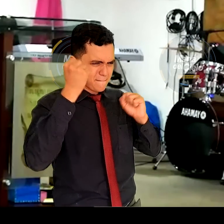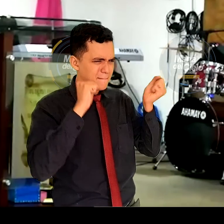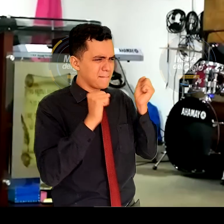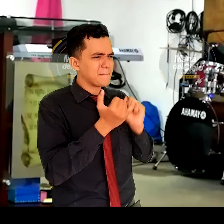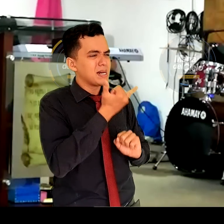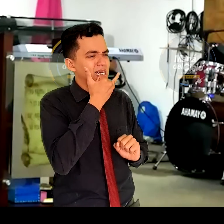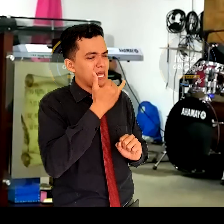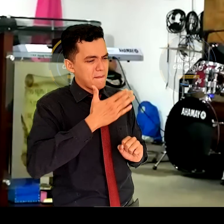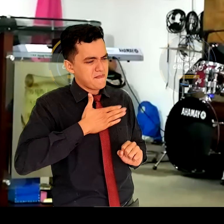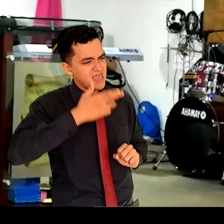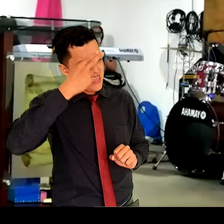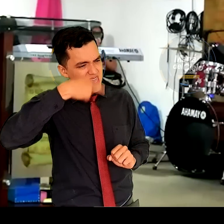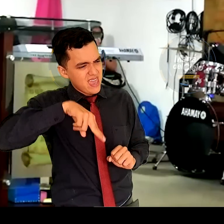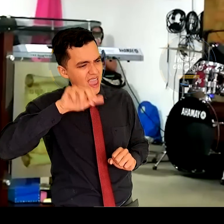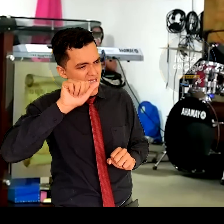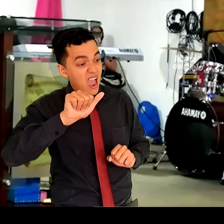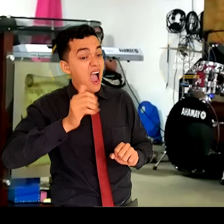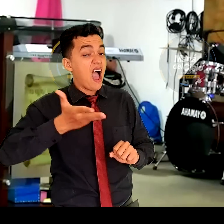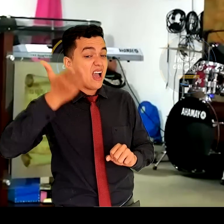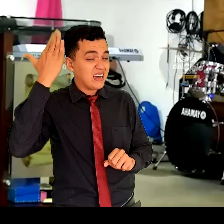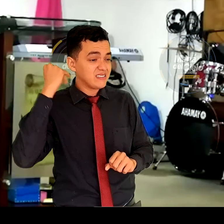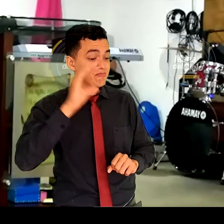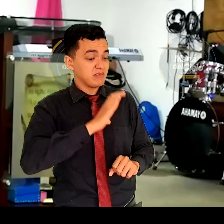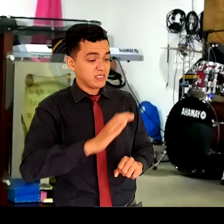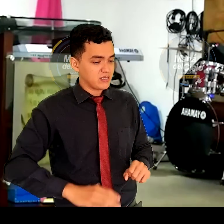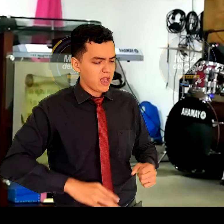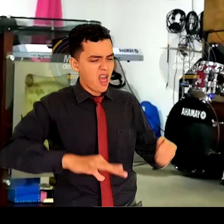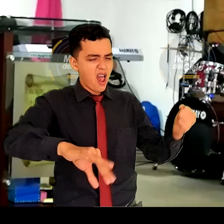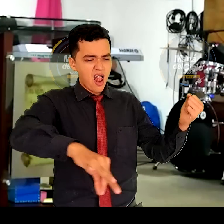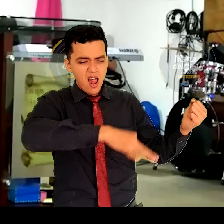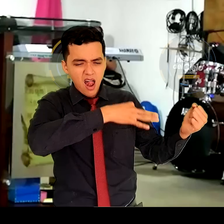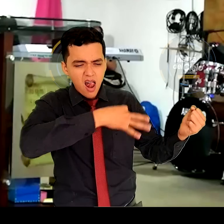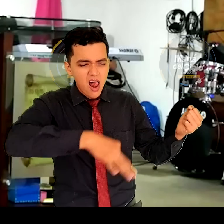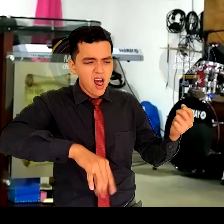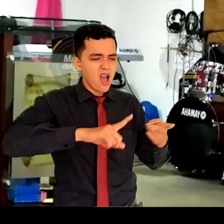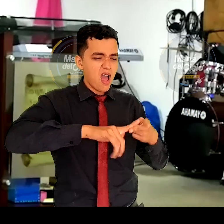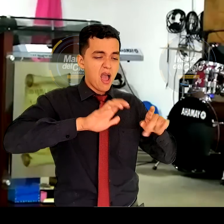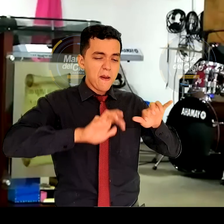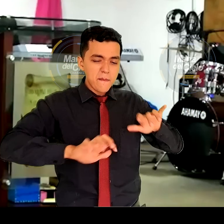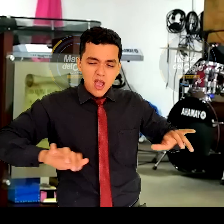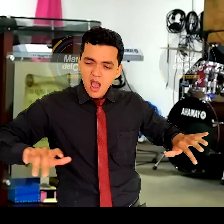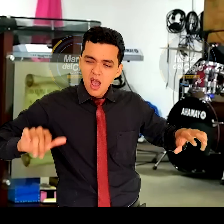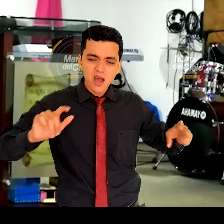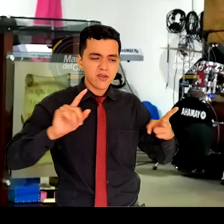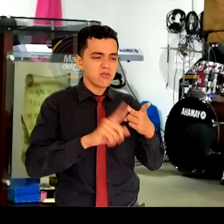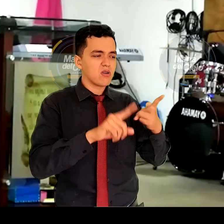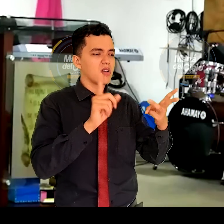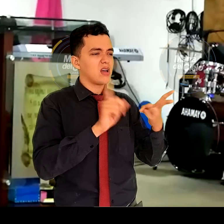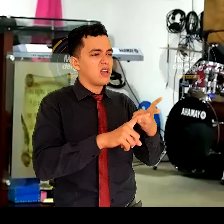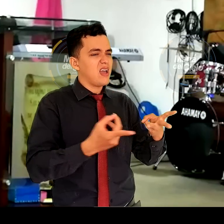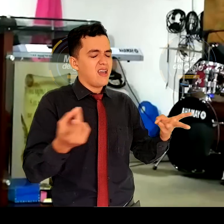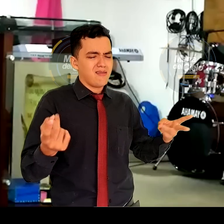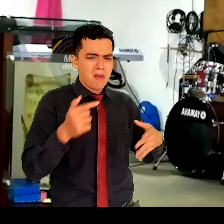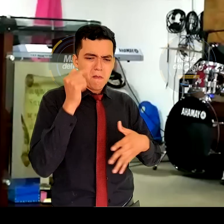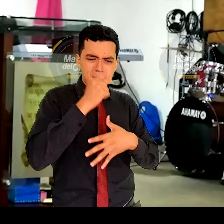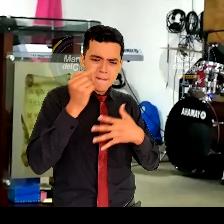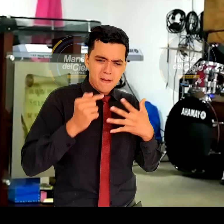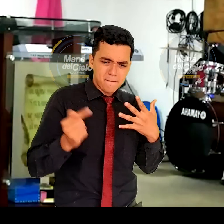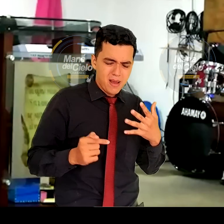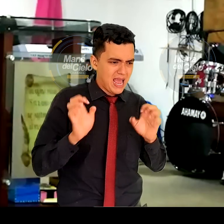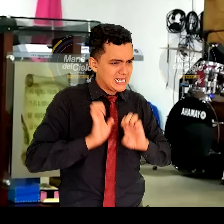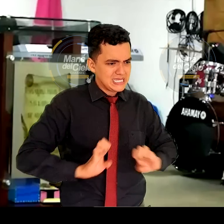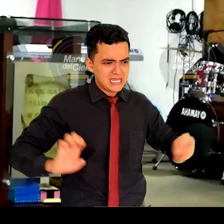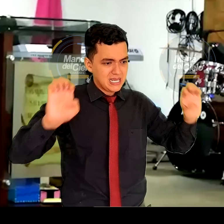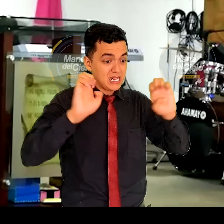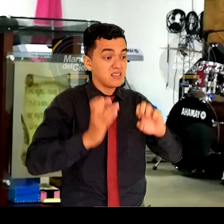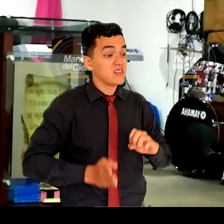Mi hija era cantante, mi hija pianista, mi hija violinista, mi hija tenía una cantidad de virtudes,